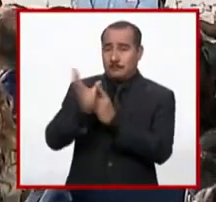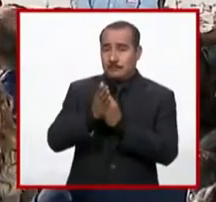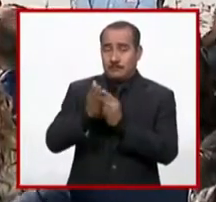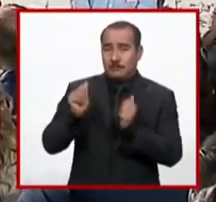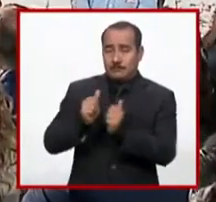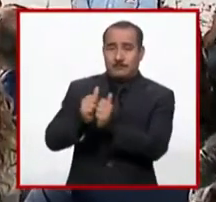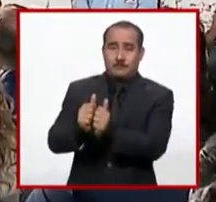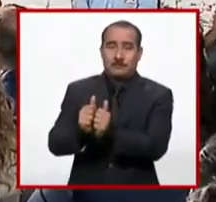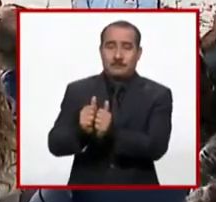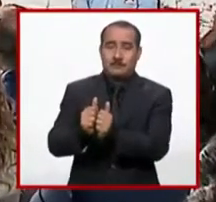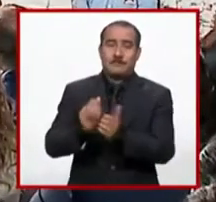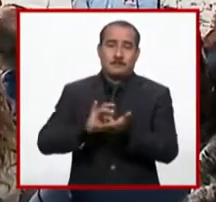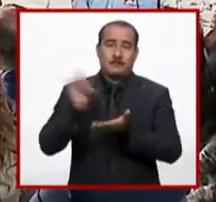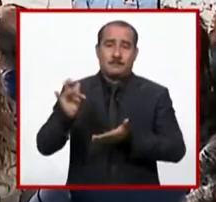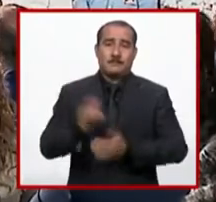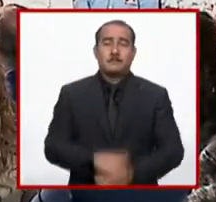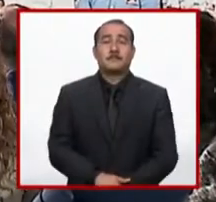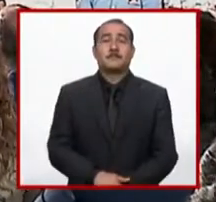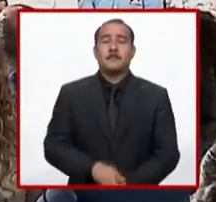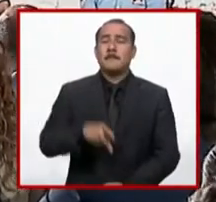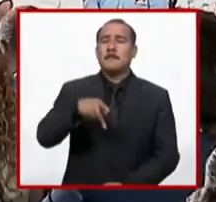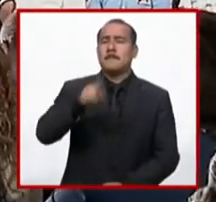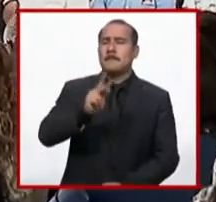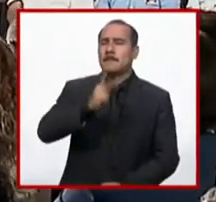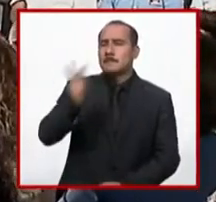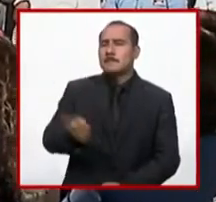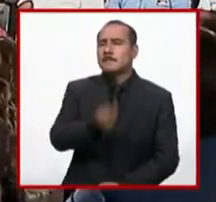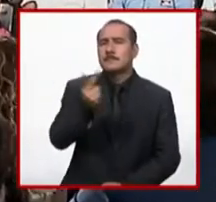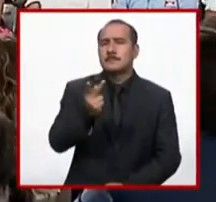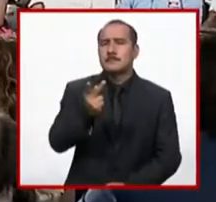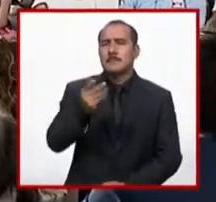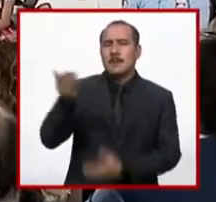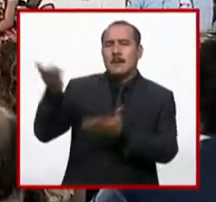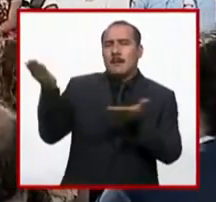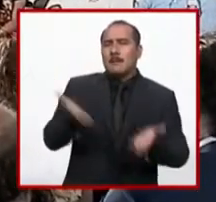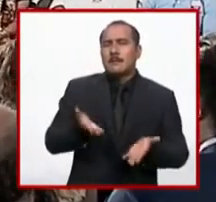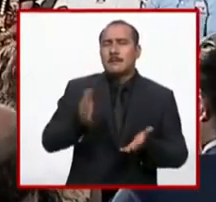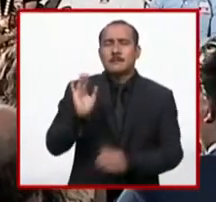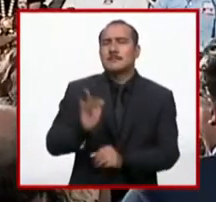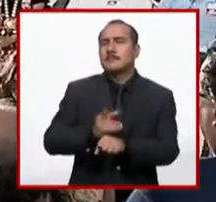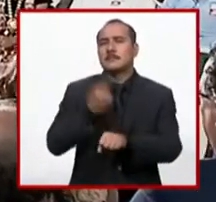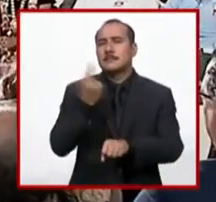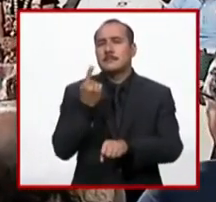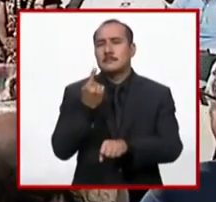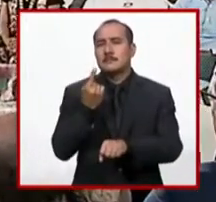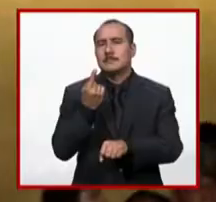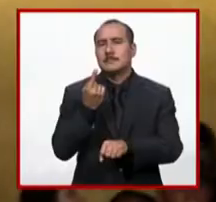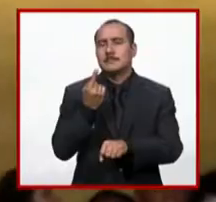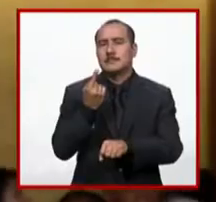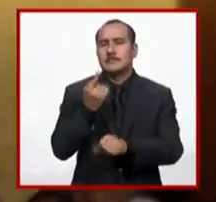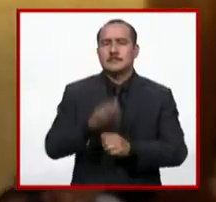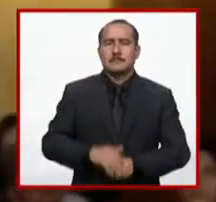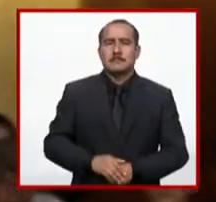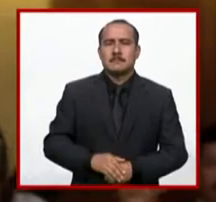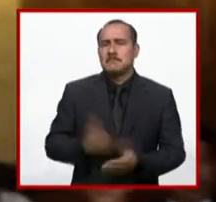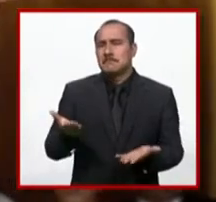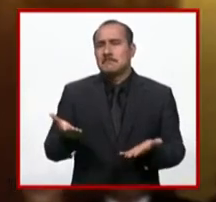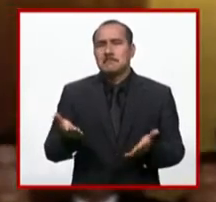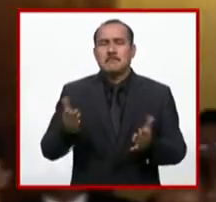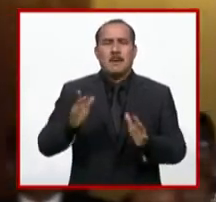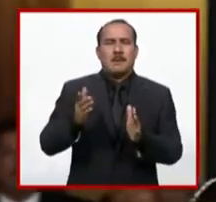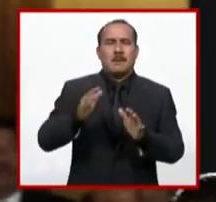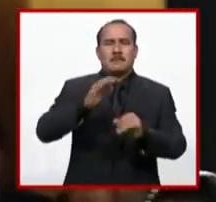legislativo. Pero la pregunta es, ¿por qué estamos aquí? ¿Por qué tenemos que